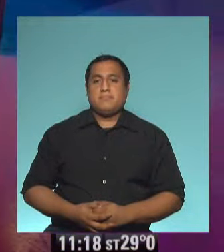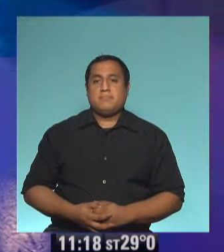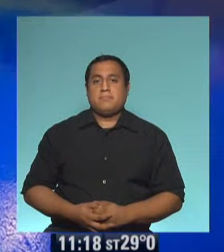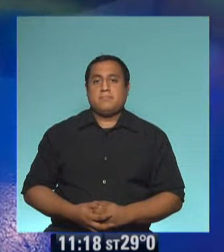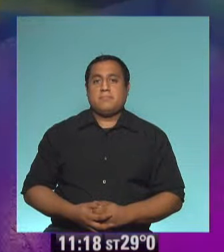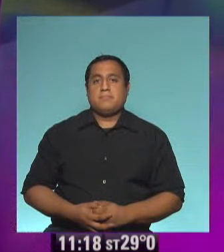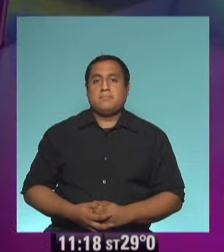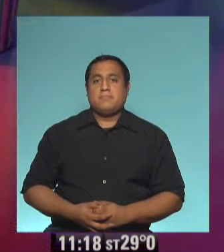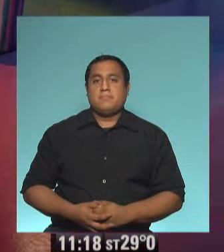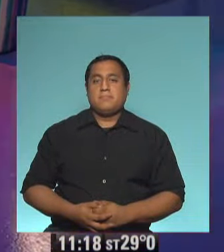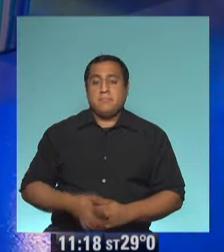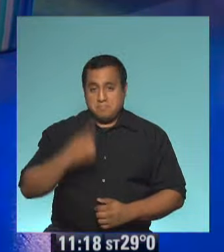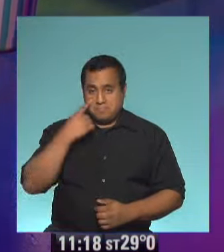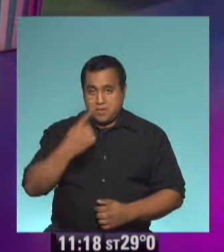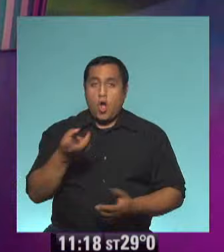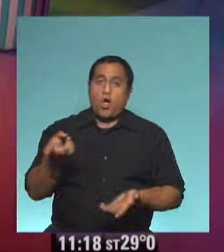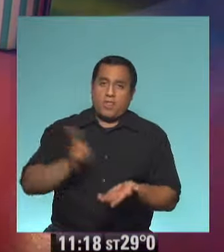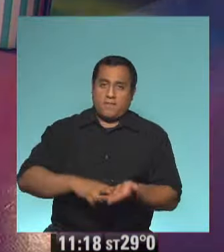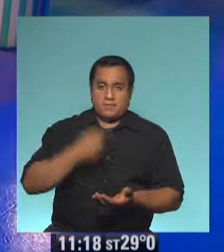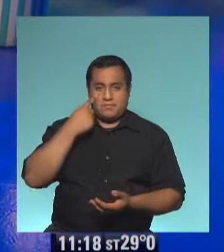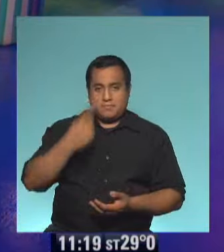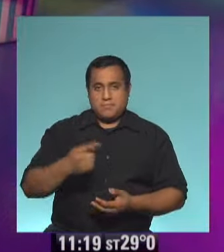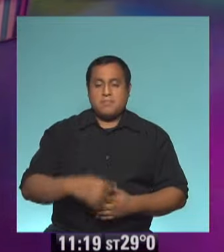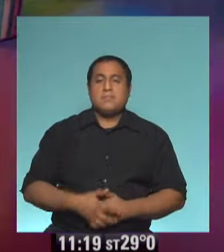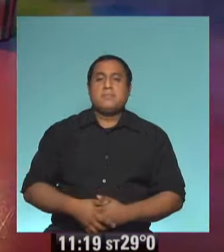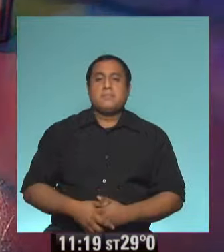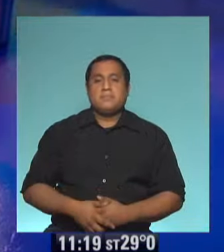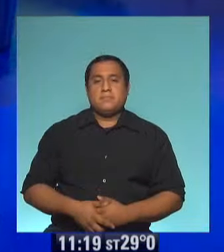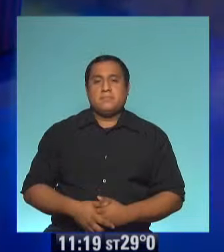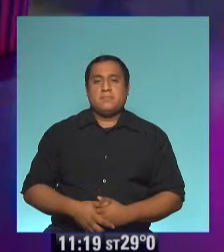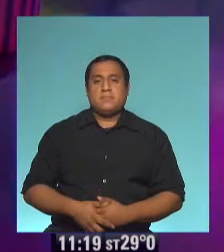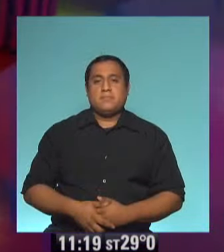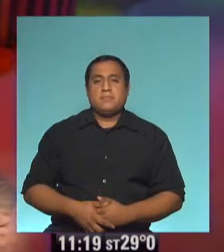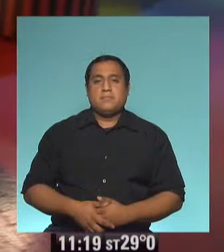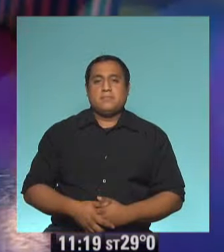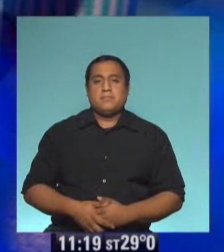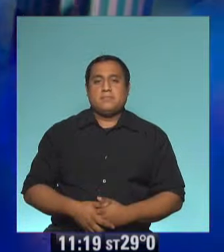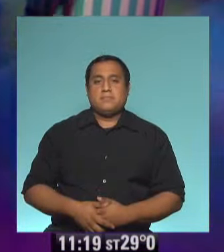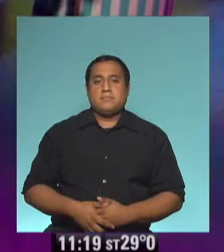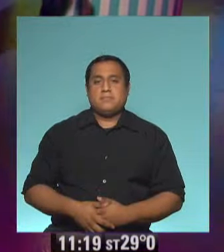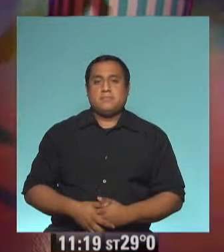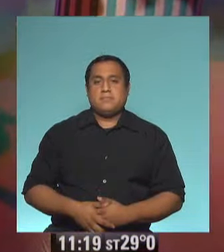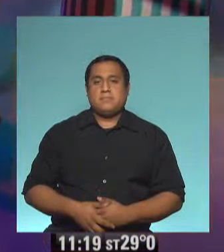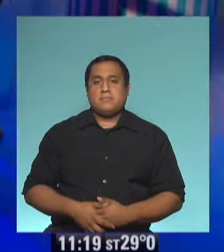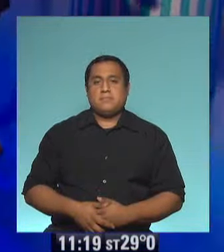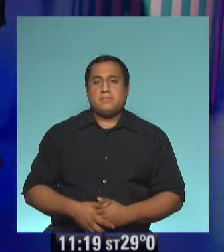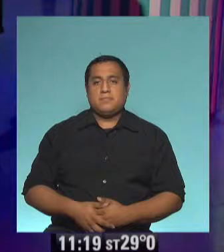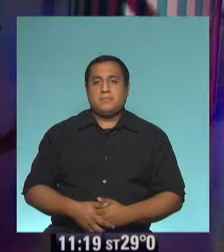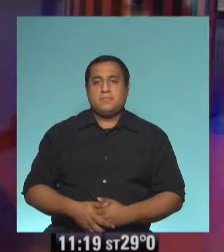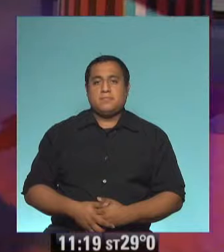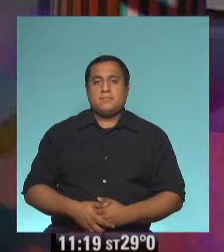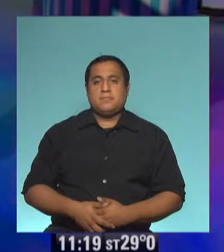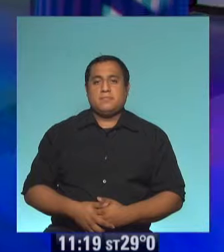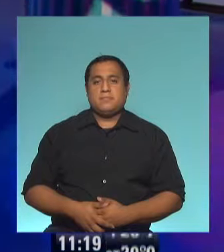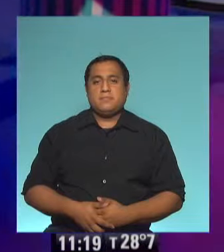mañanas. Entonces quedaría con juegos, con cuadros, con libros para las chicas y los chicos que